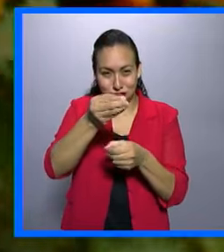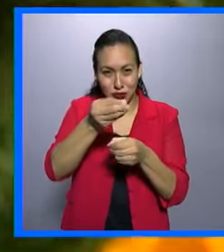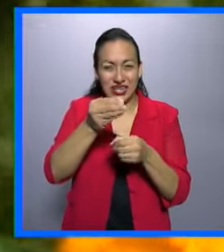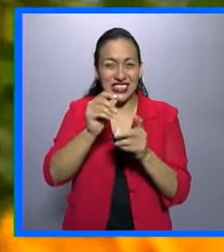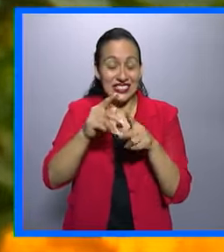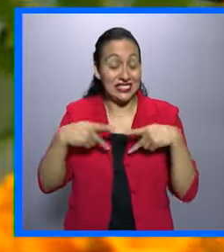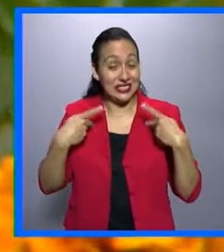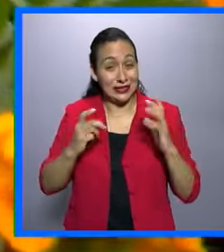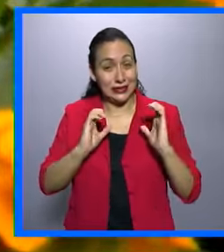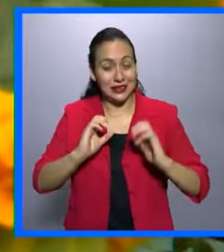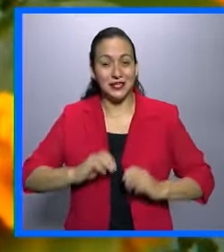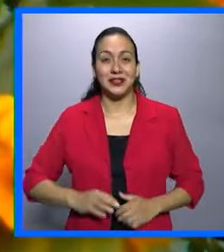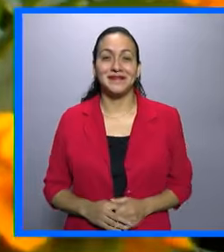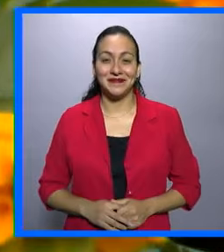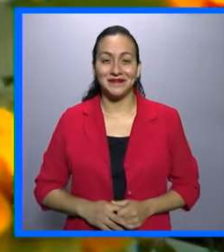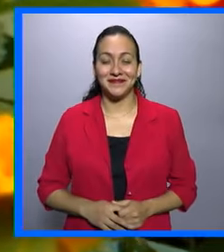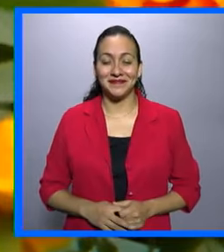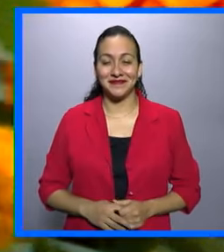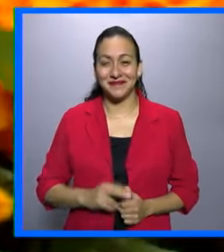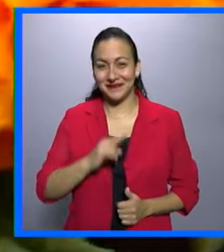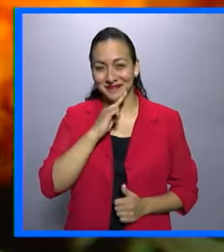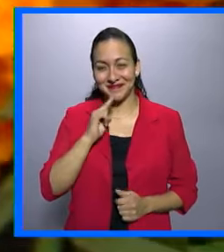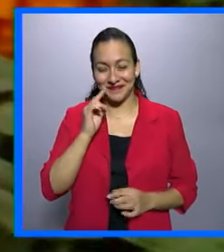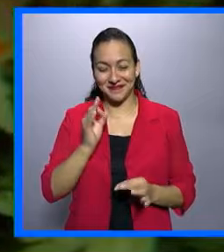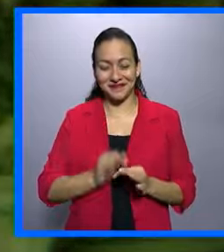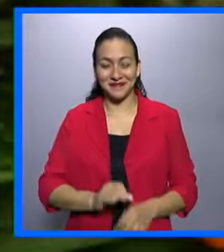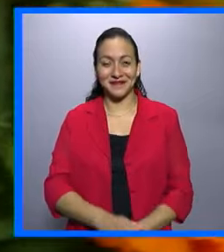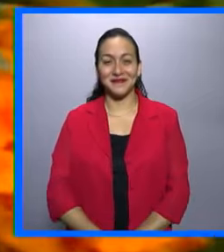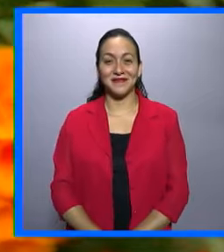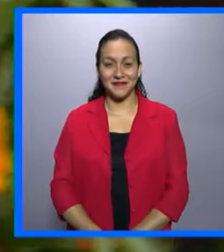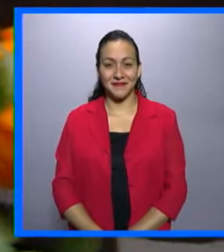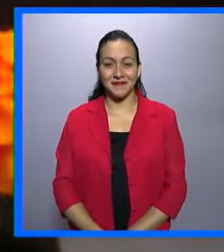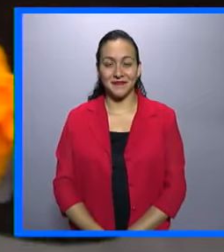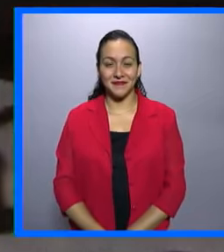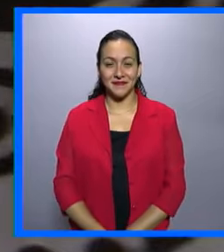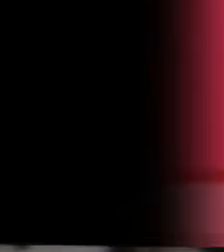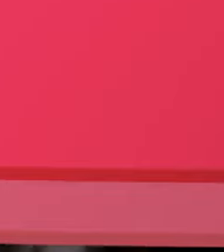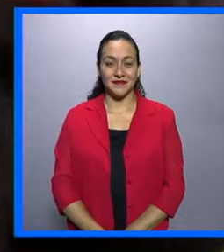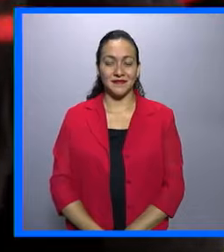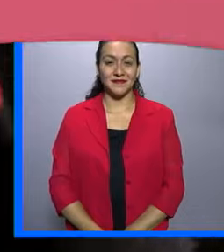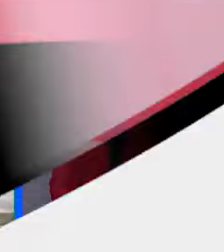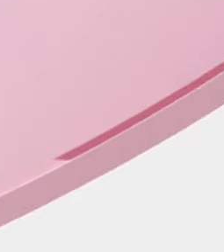frágil. Para Plural TV, Citlali Pérez.